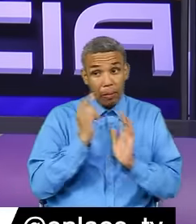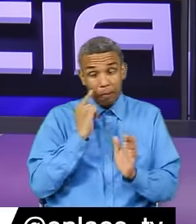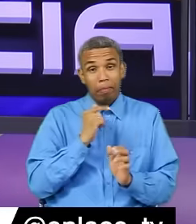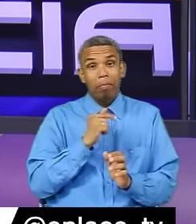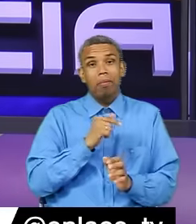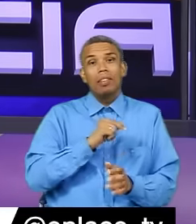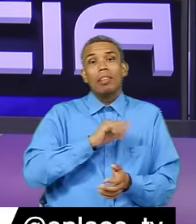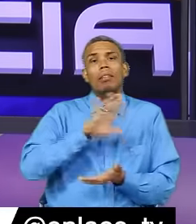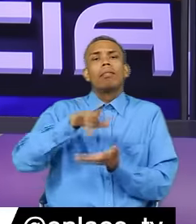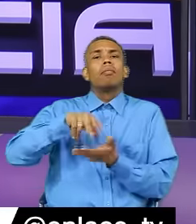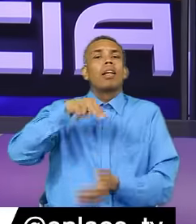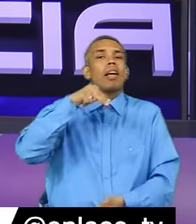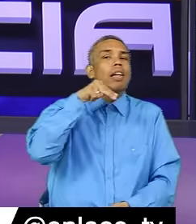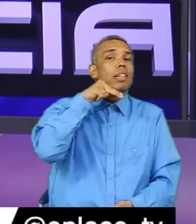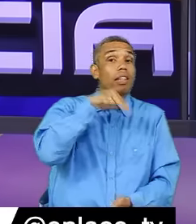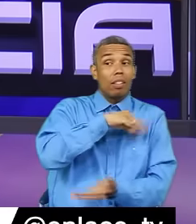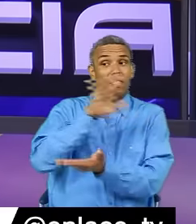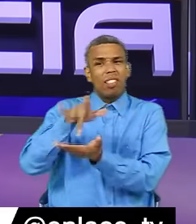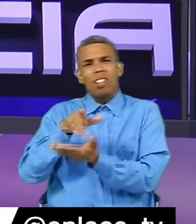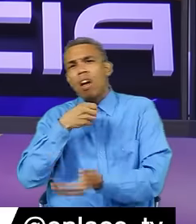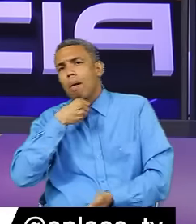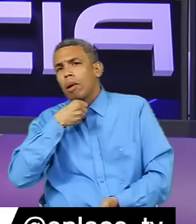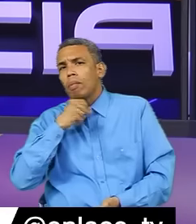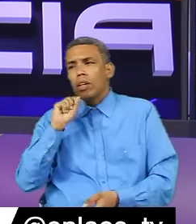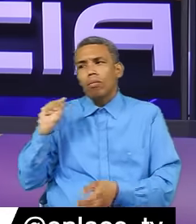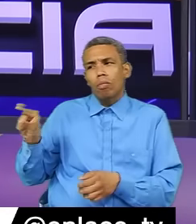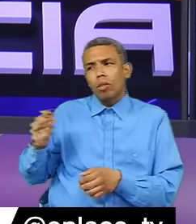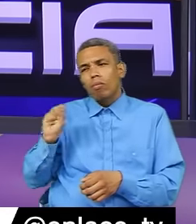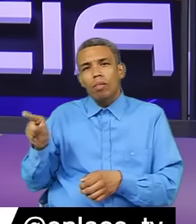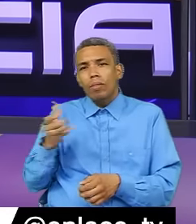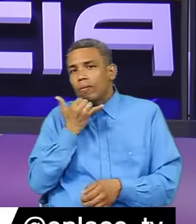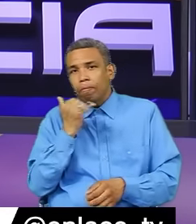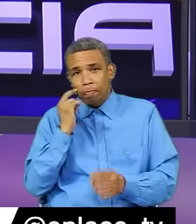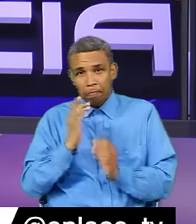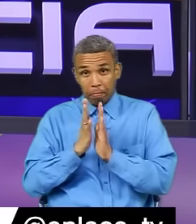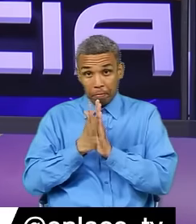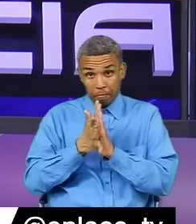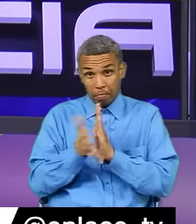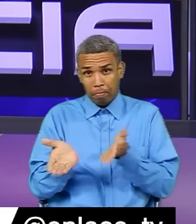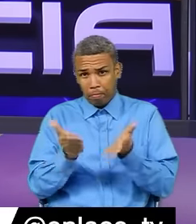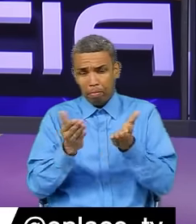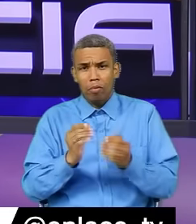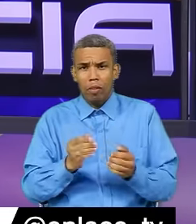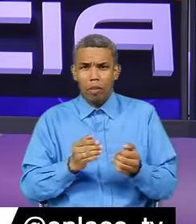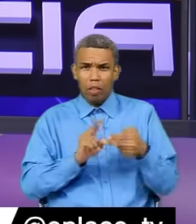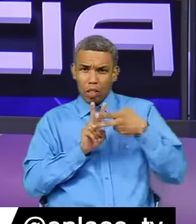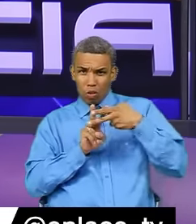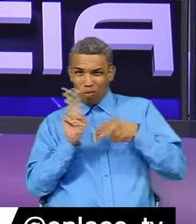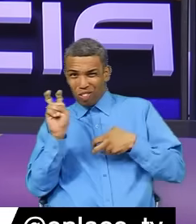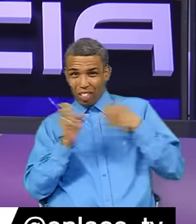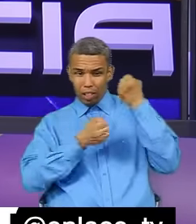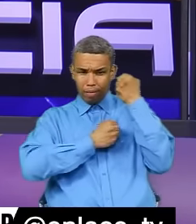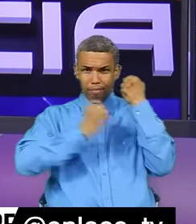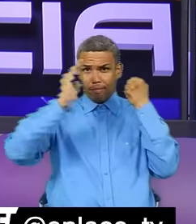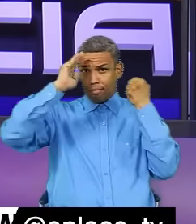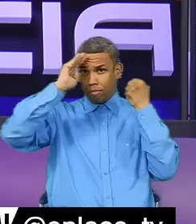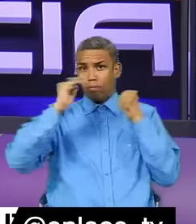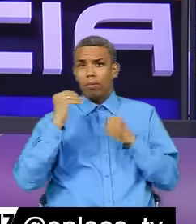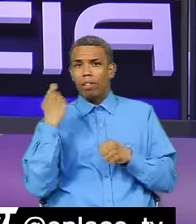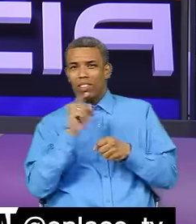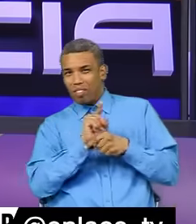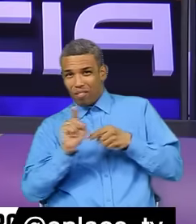Cosio. Adelante, Neila, con los detalles. Buenas tardes para usted. Sabemos que el BAEP 7 realizó operaciones importantes durante el fin